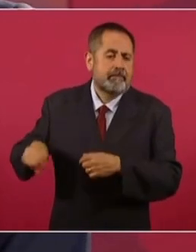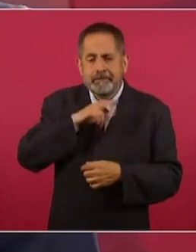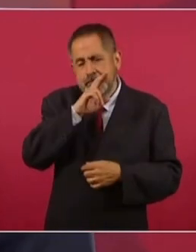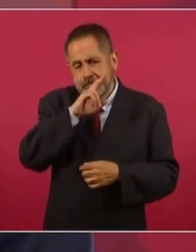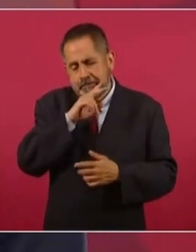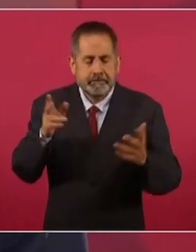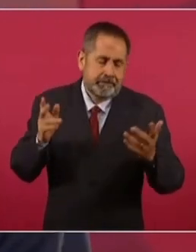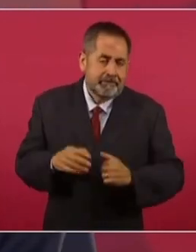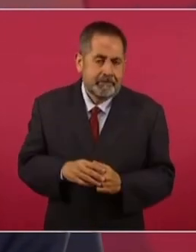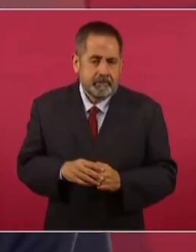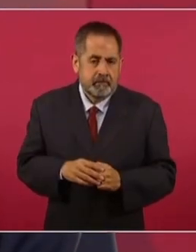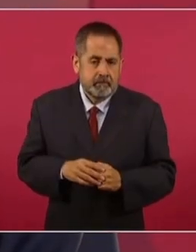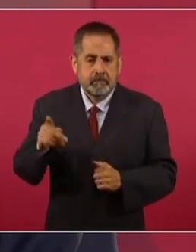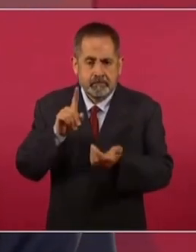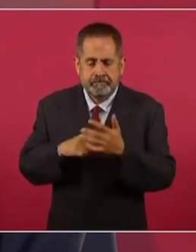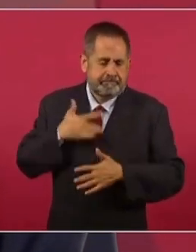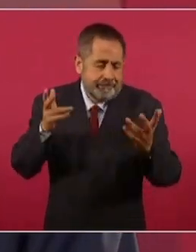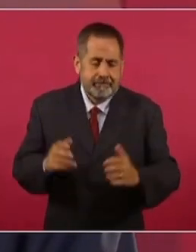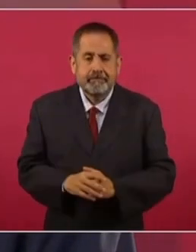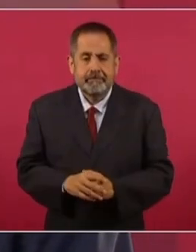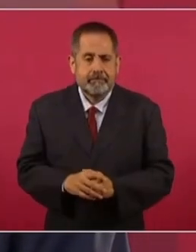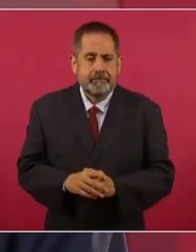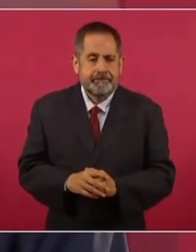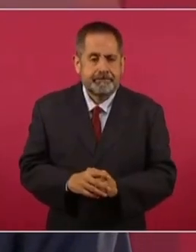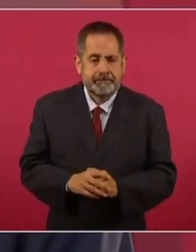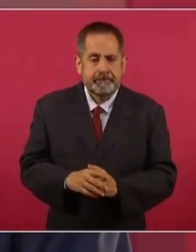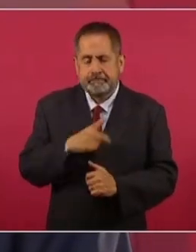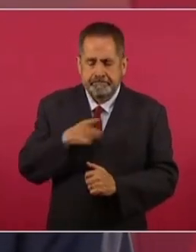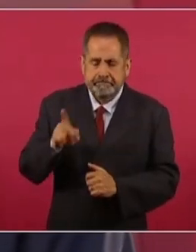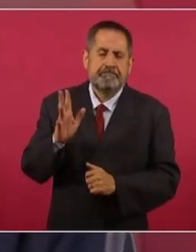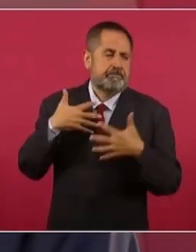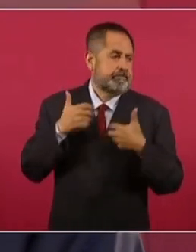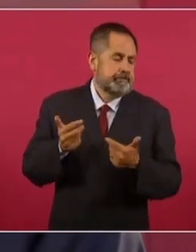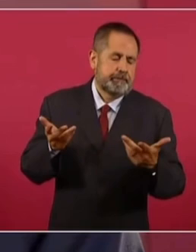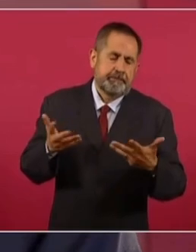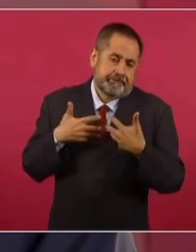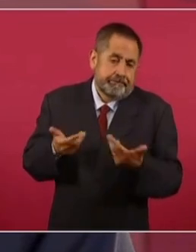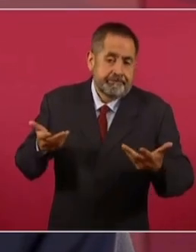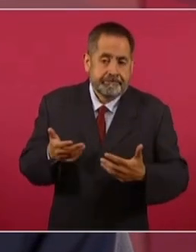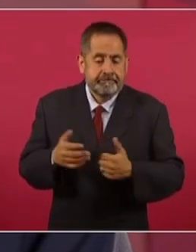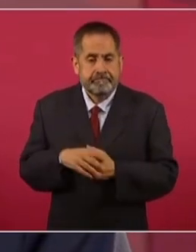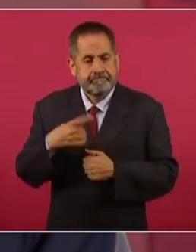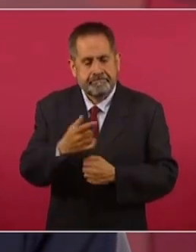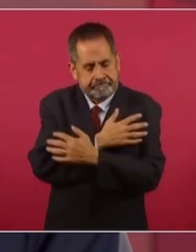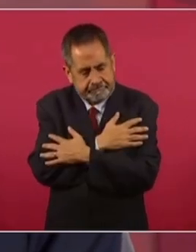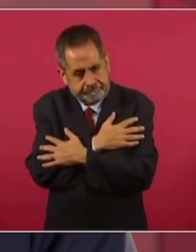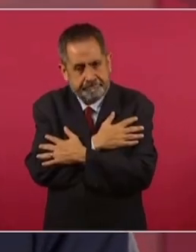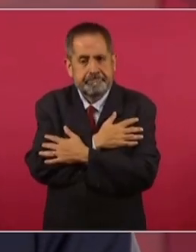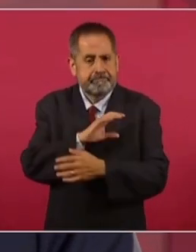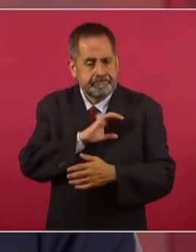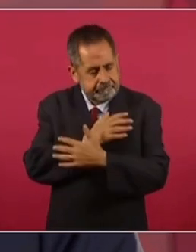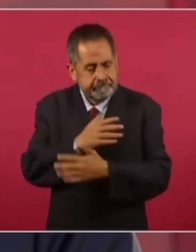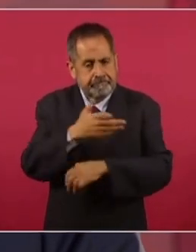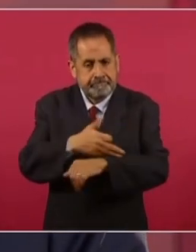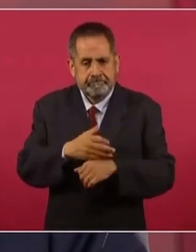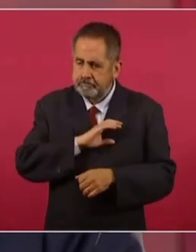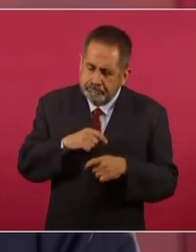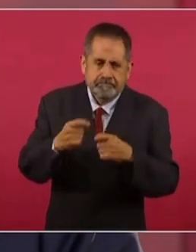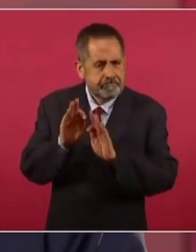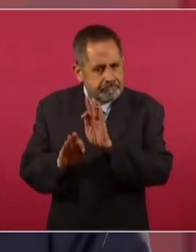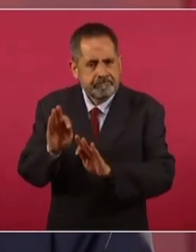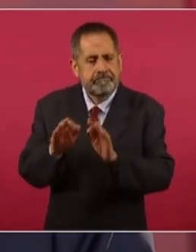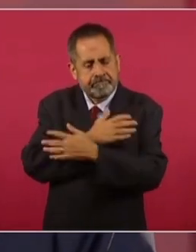preocupadas y también pues llenas de sentimiento. Hay que comprenderlas, abrazarlas,